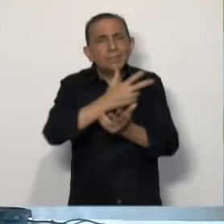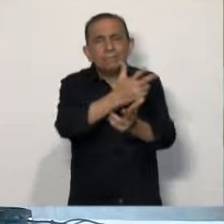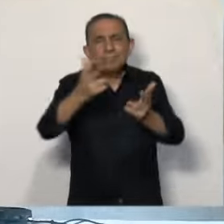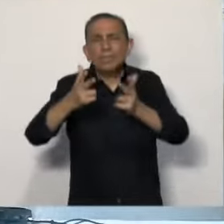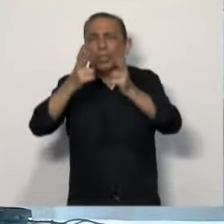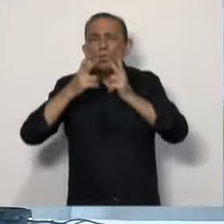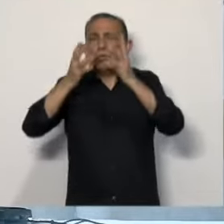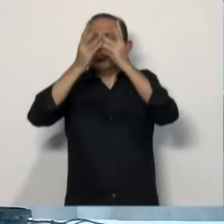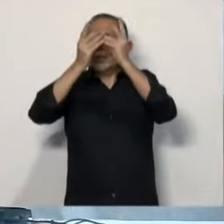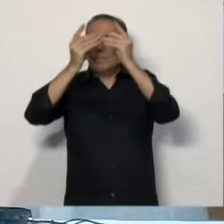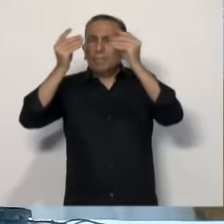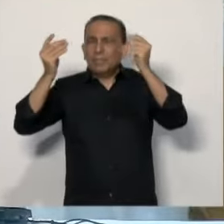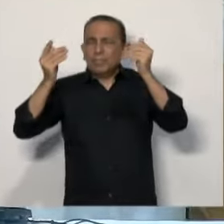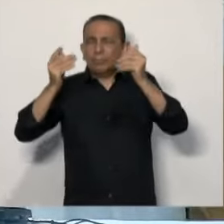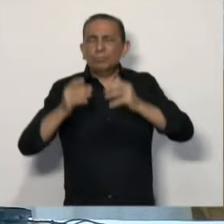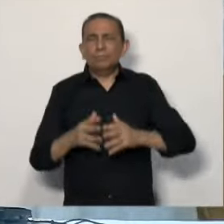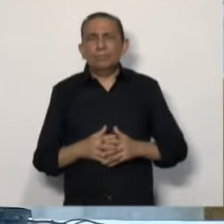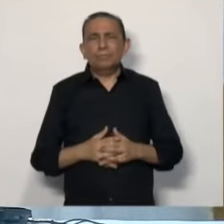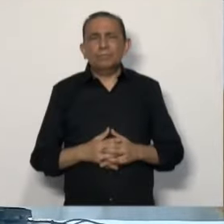de ustedes.